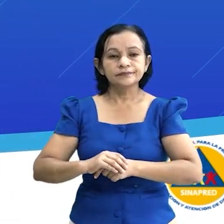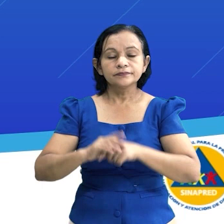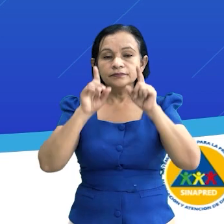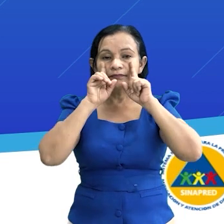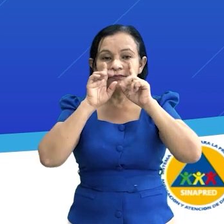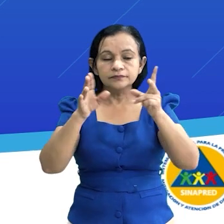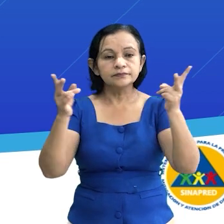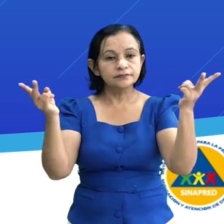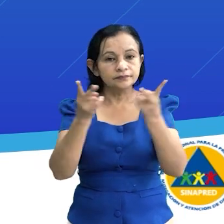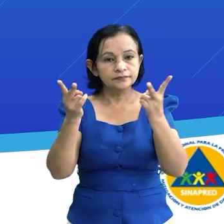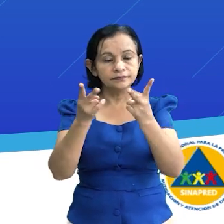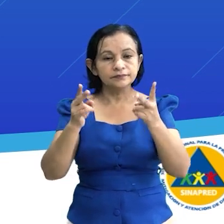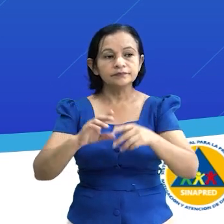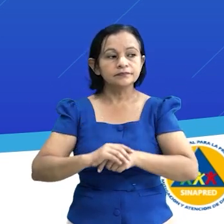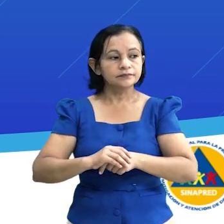Prevenir es vivir.